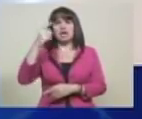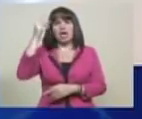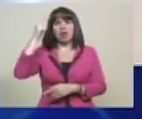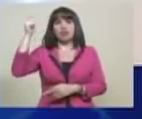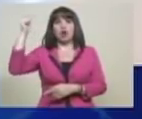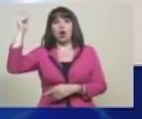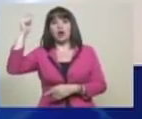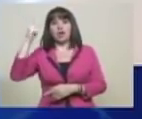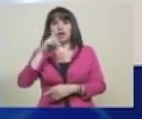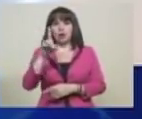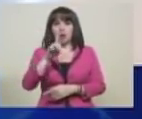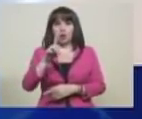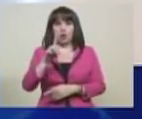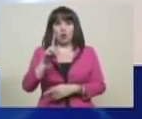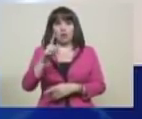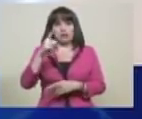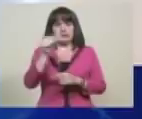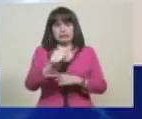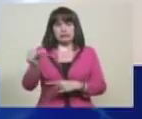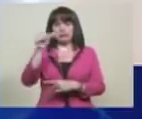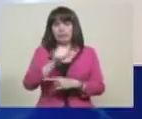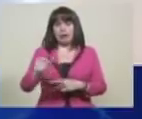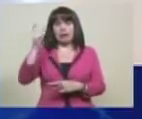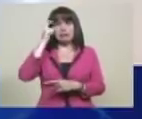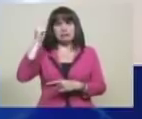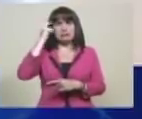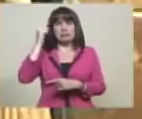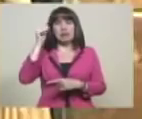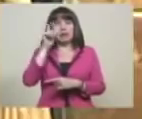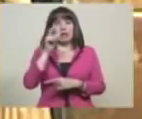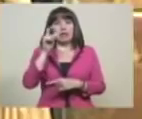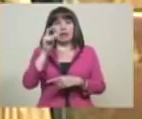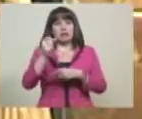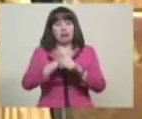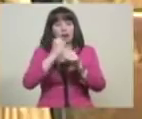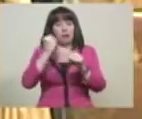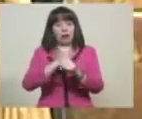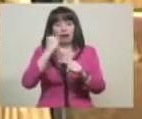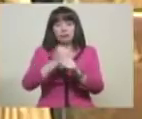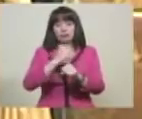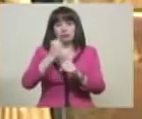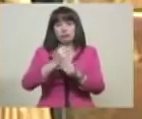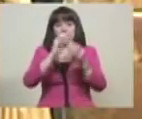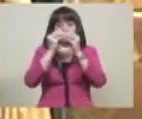pesar de que hemos estado semanas y días y horas intensos en el estudio.